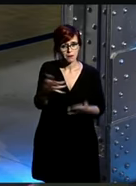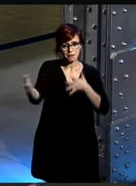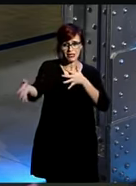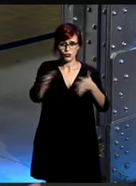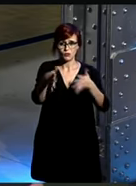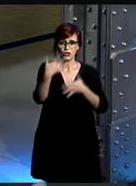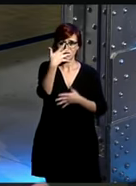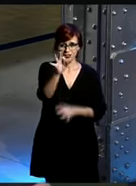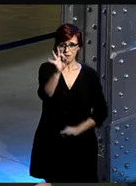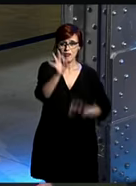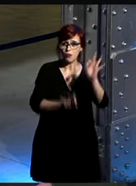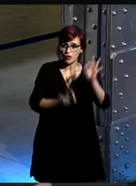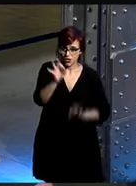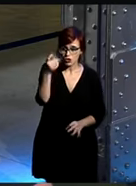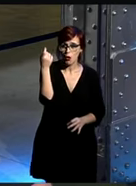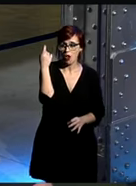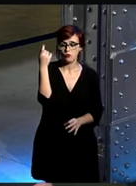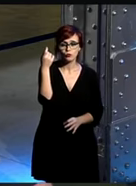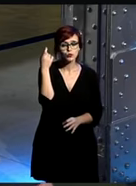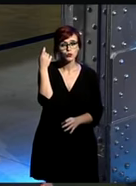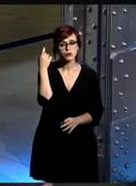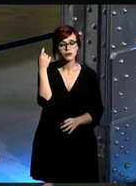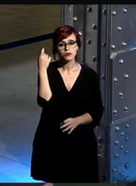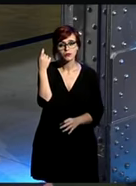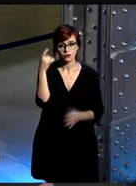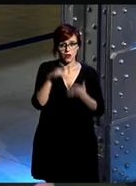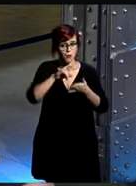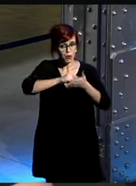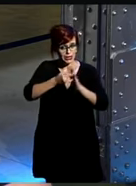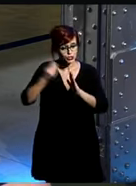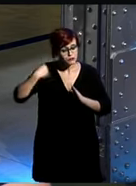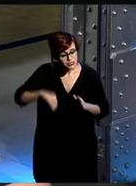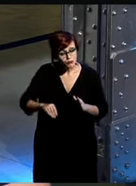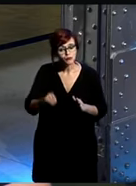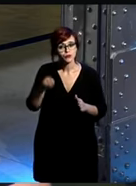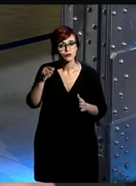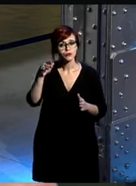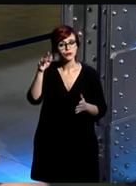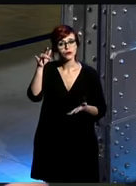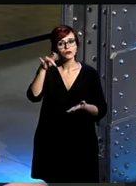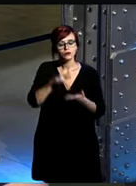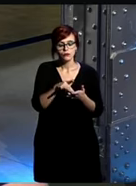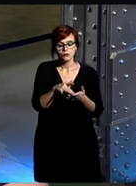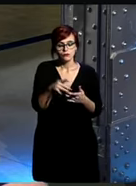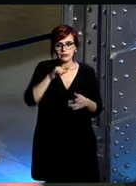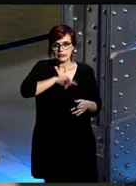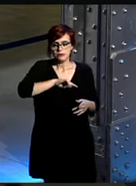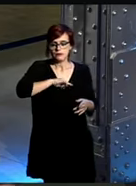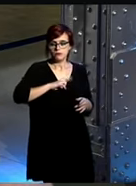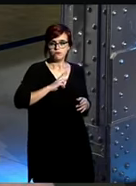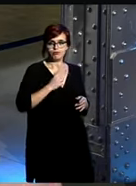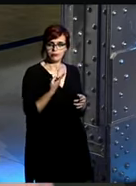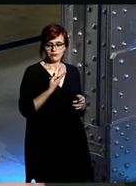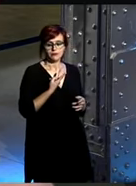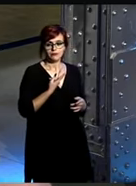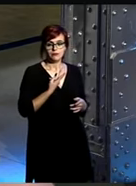el 50% de los alumnos que formaron parte de Esto no es una clase quedaron transformados. Yo no